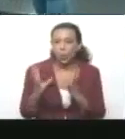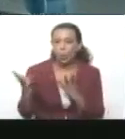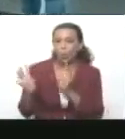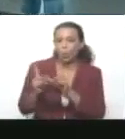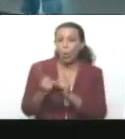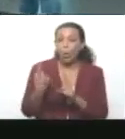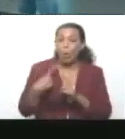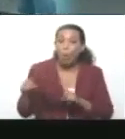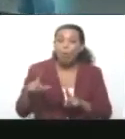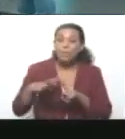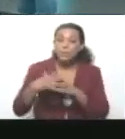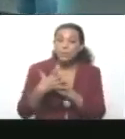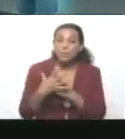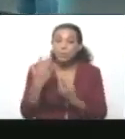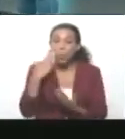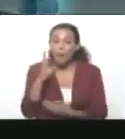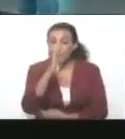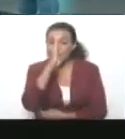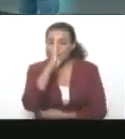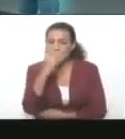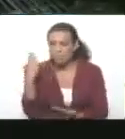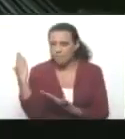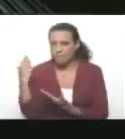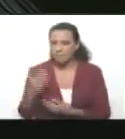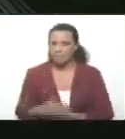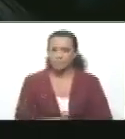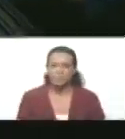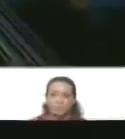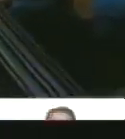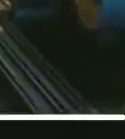Otro caso resuelto en Barina. Adelante.